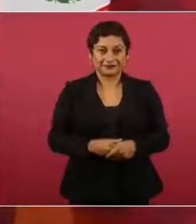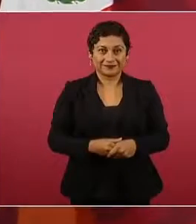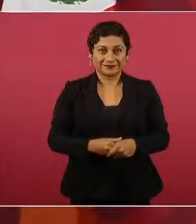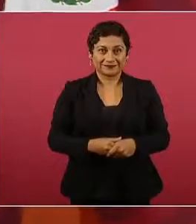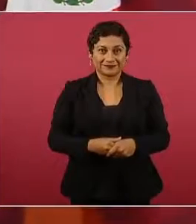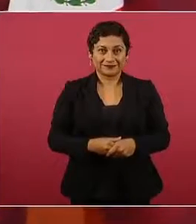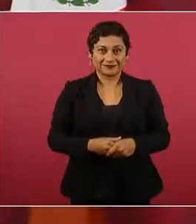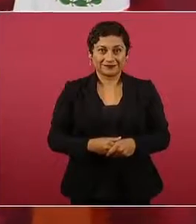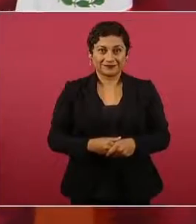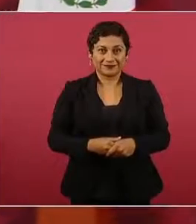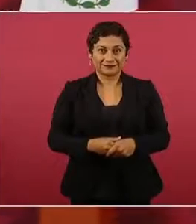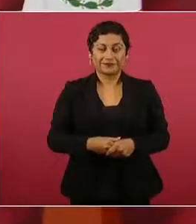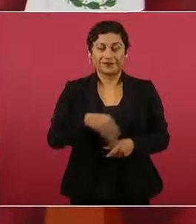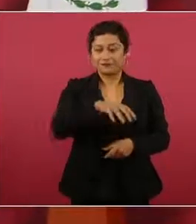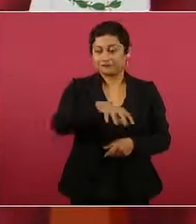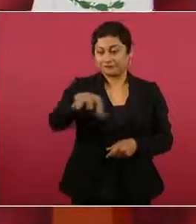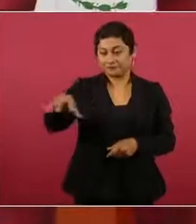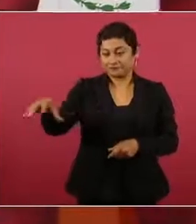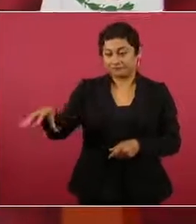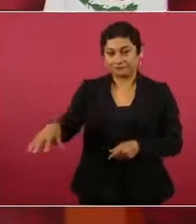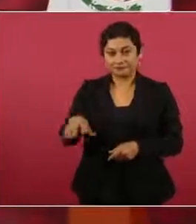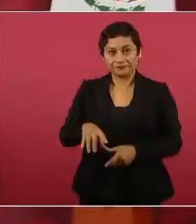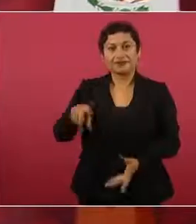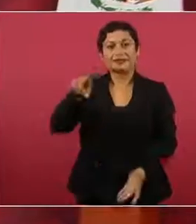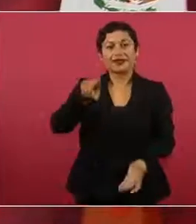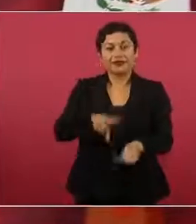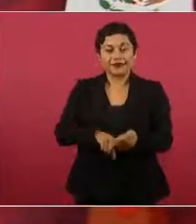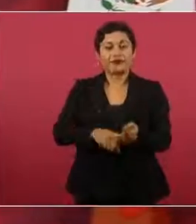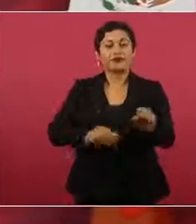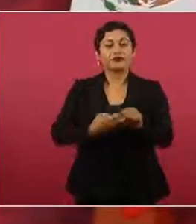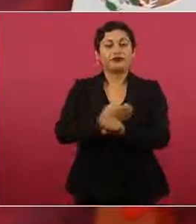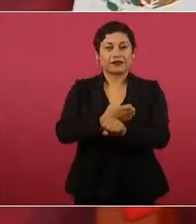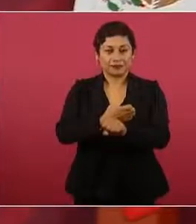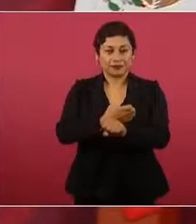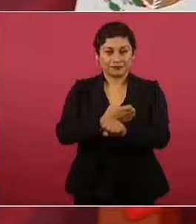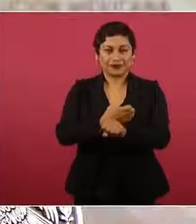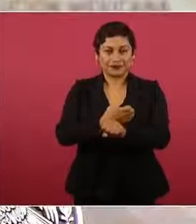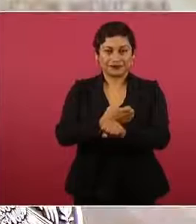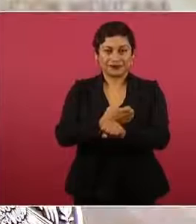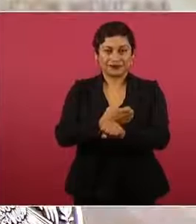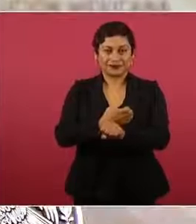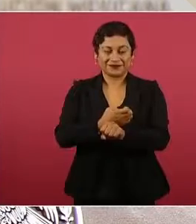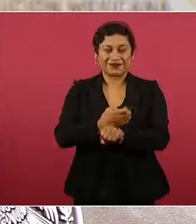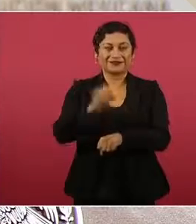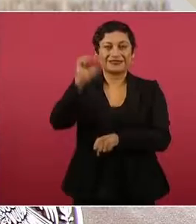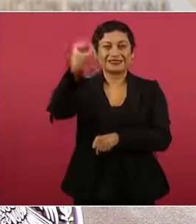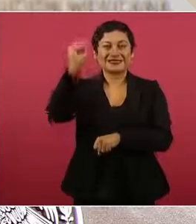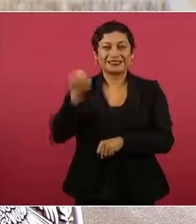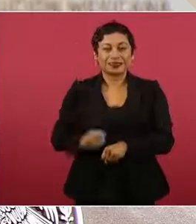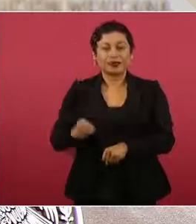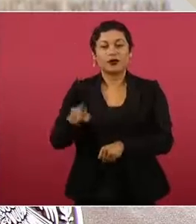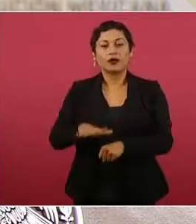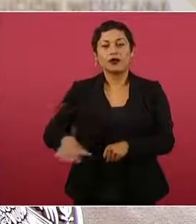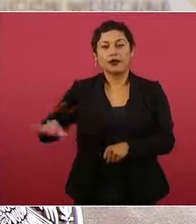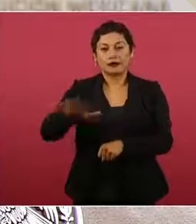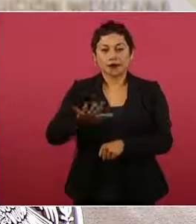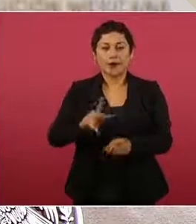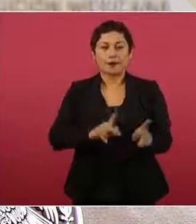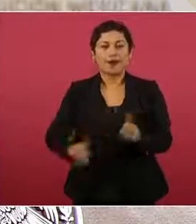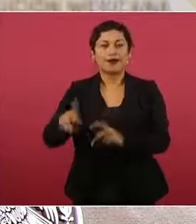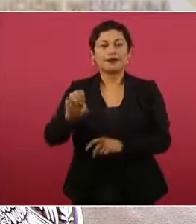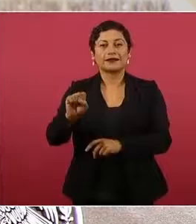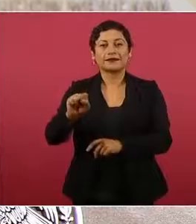en Playa Espíritu, Sinaloa, promedio 100 hectáreas por lote.